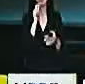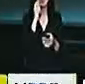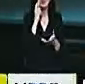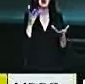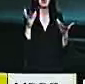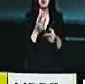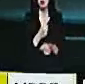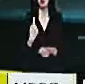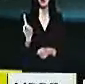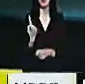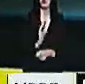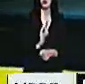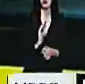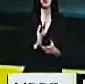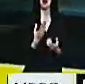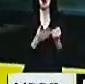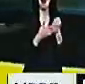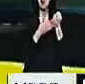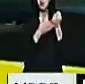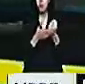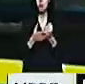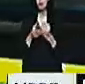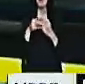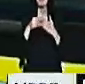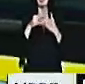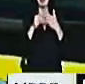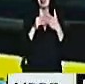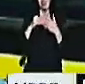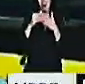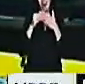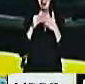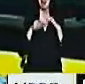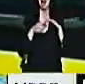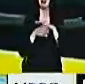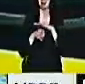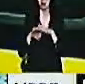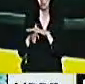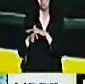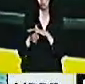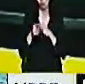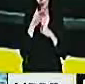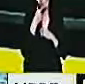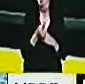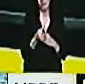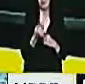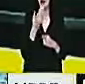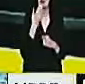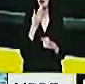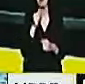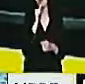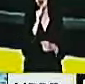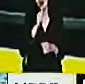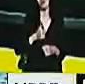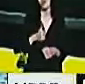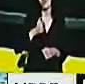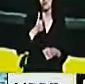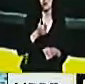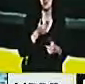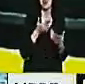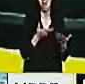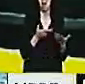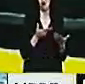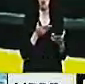los instrumentos necesarios que ayuden a flexibilizar y a facilitar el acceso también. Entonces, hay mucho de voluntad en todo esto. Sí.